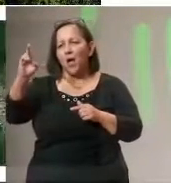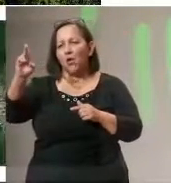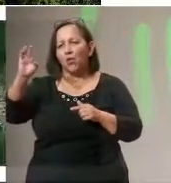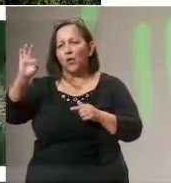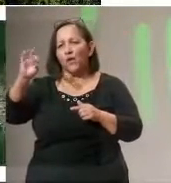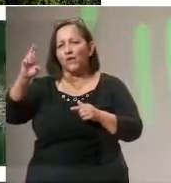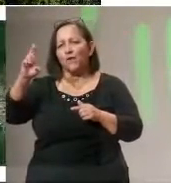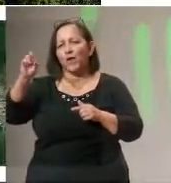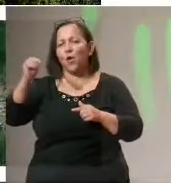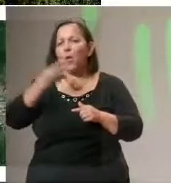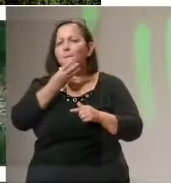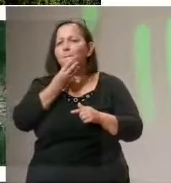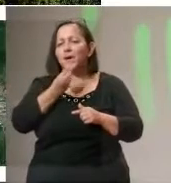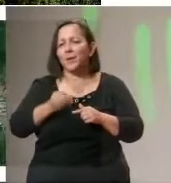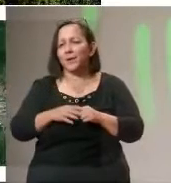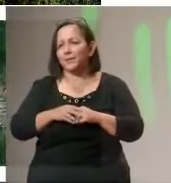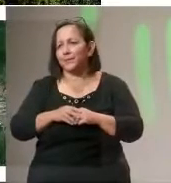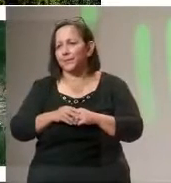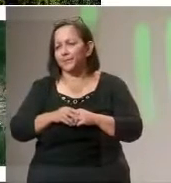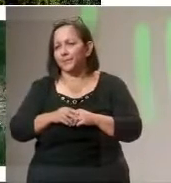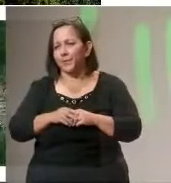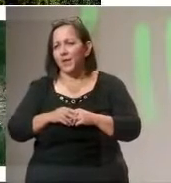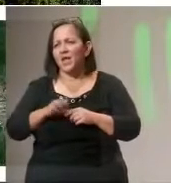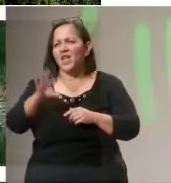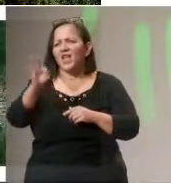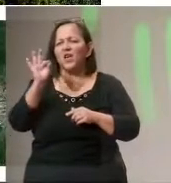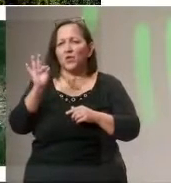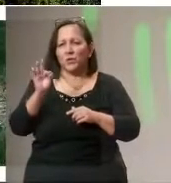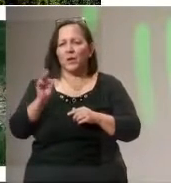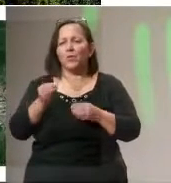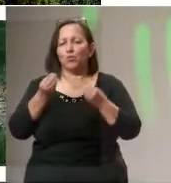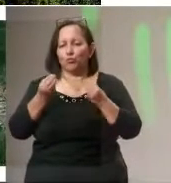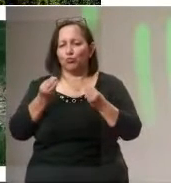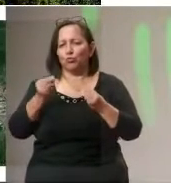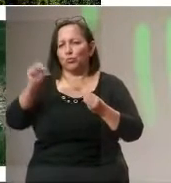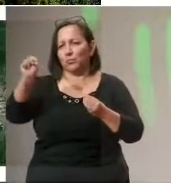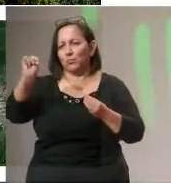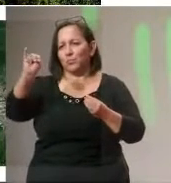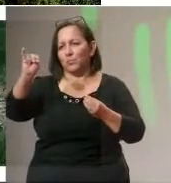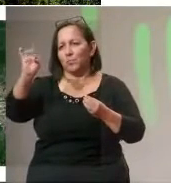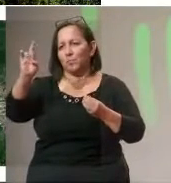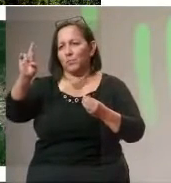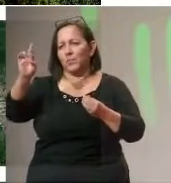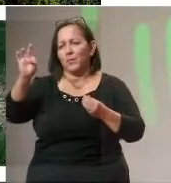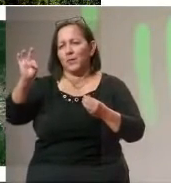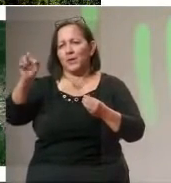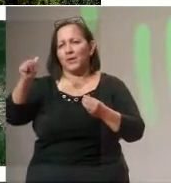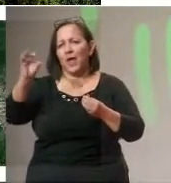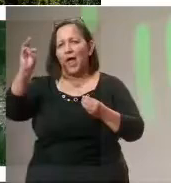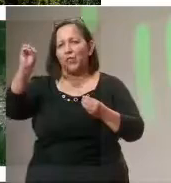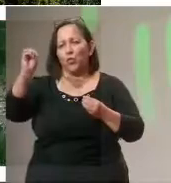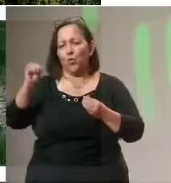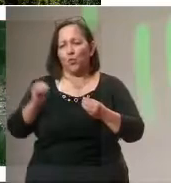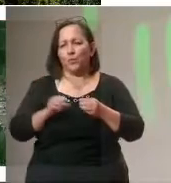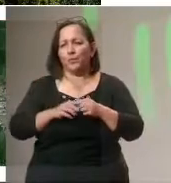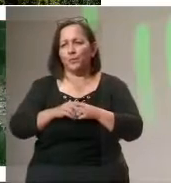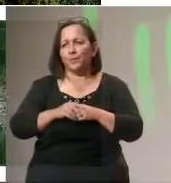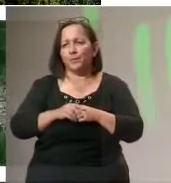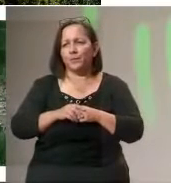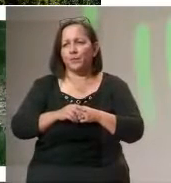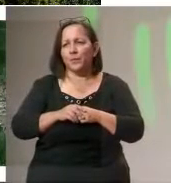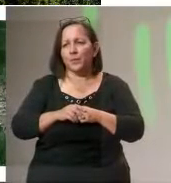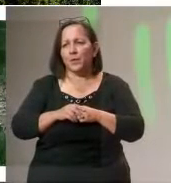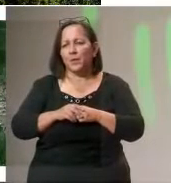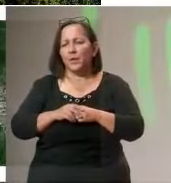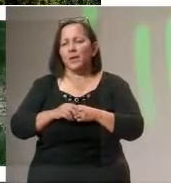Entonces, ¿qué nos encontramos? Nos encontramos que hay concentraciones de nitrato altas. Nos encontramos con